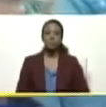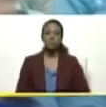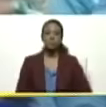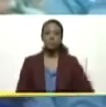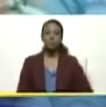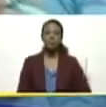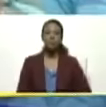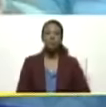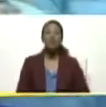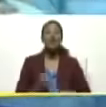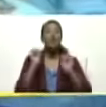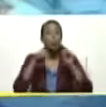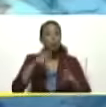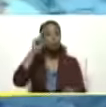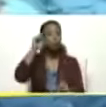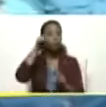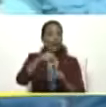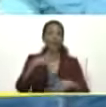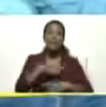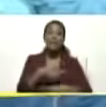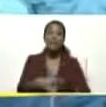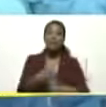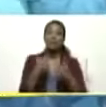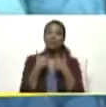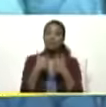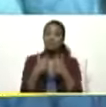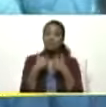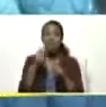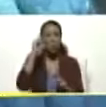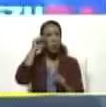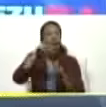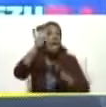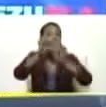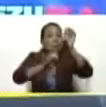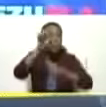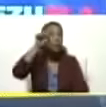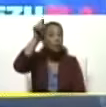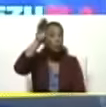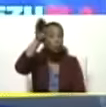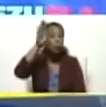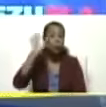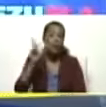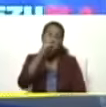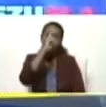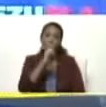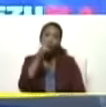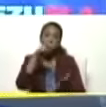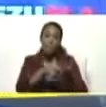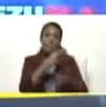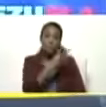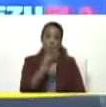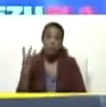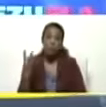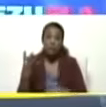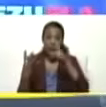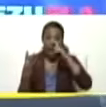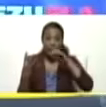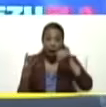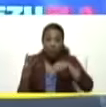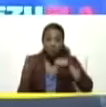Y tenemos una proyección interesante para este año